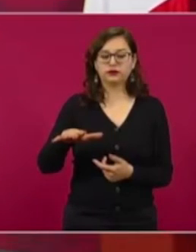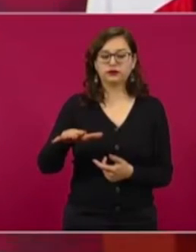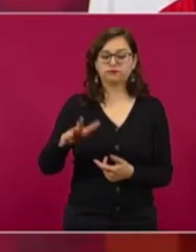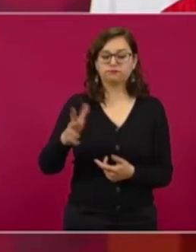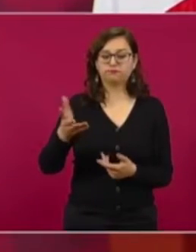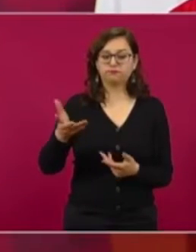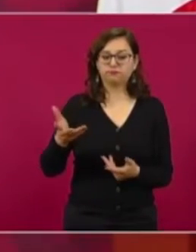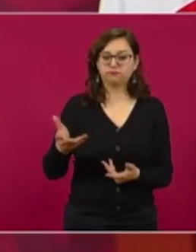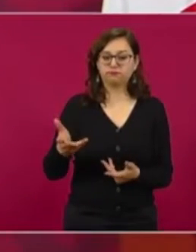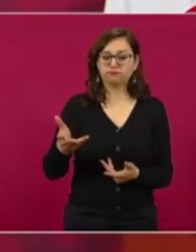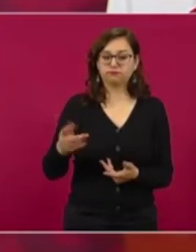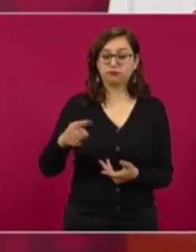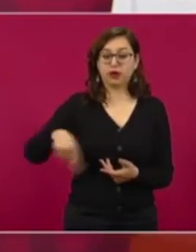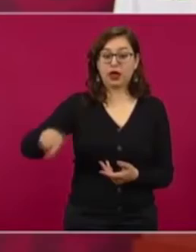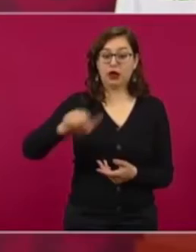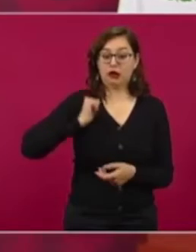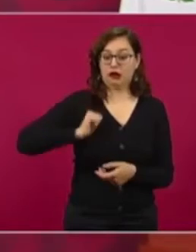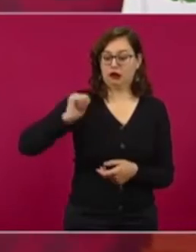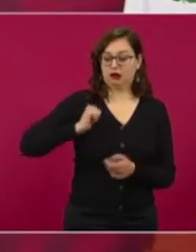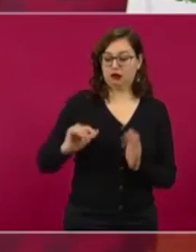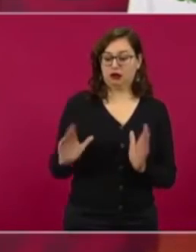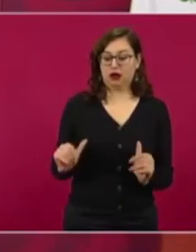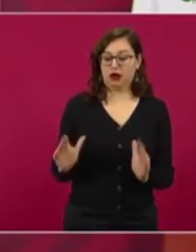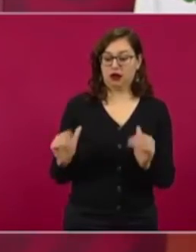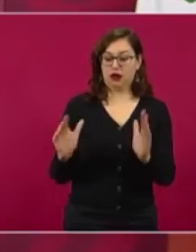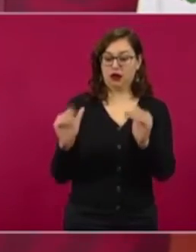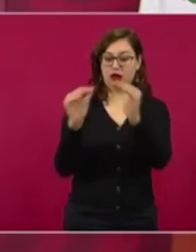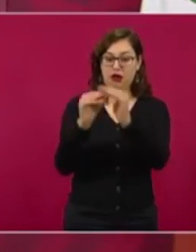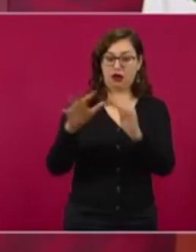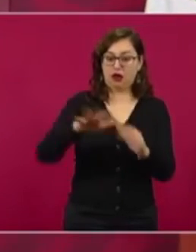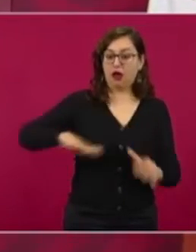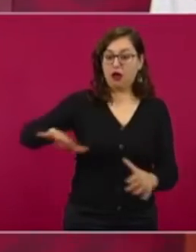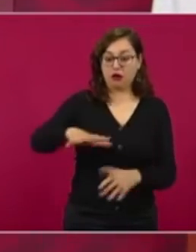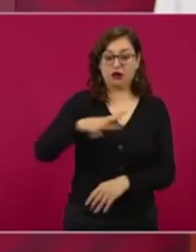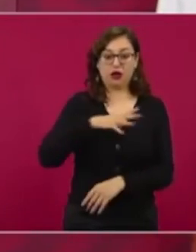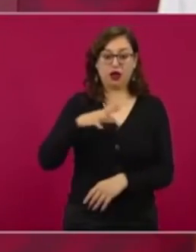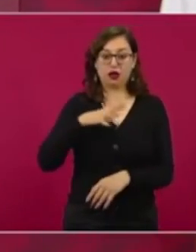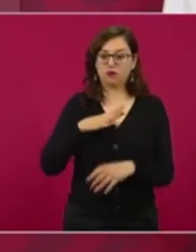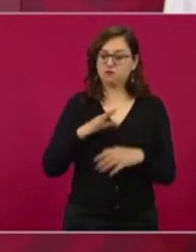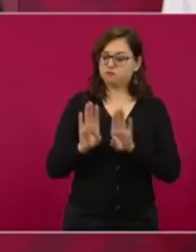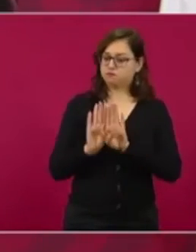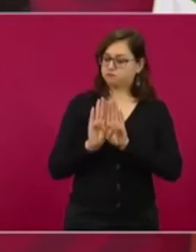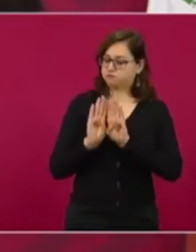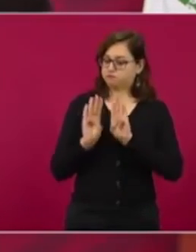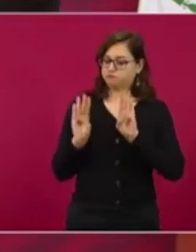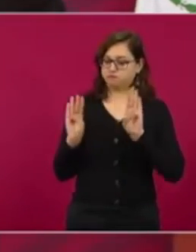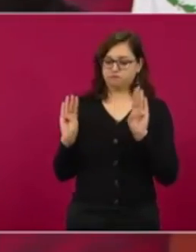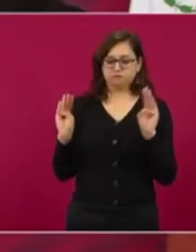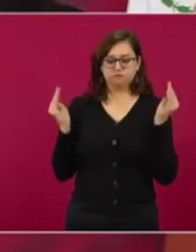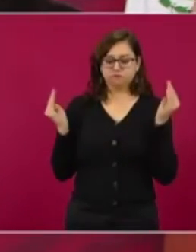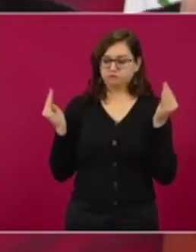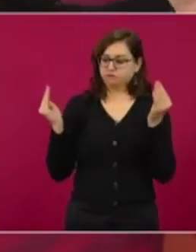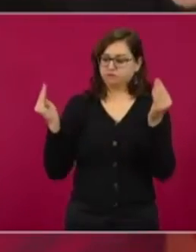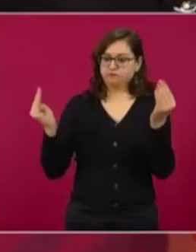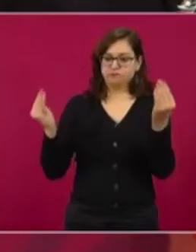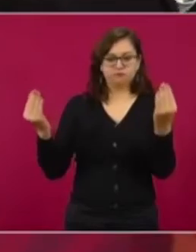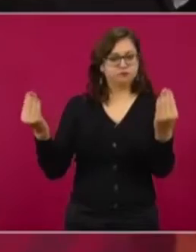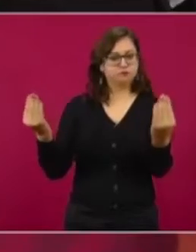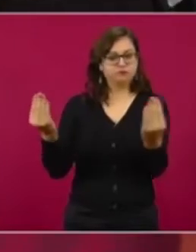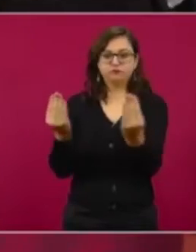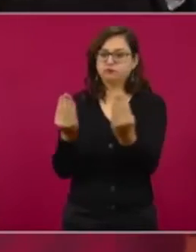de el sitio arqueológico de Tulum, todo lo que es parque